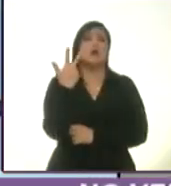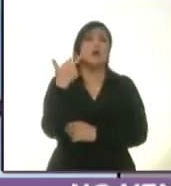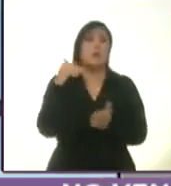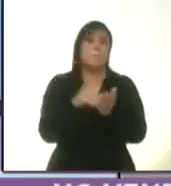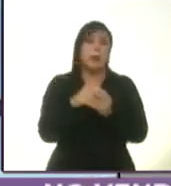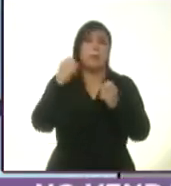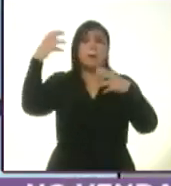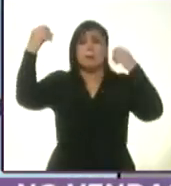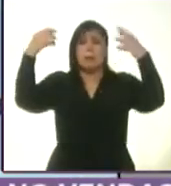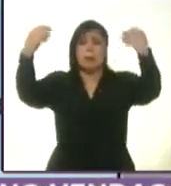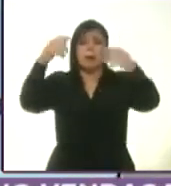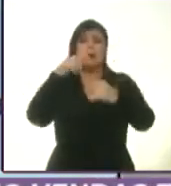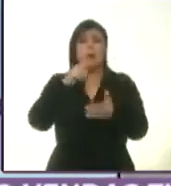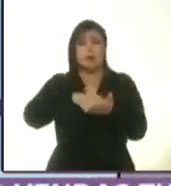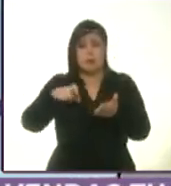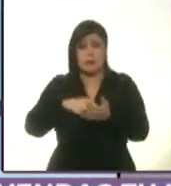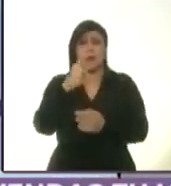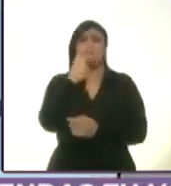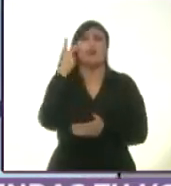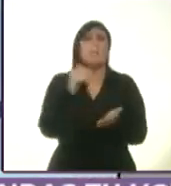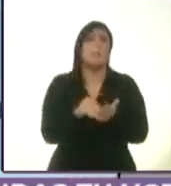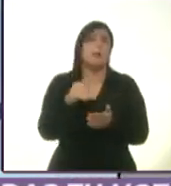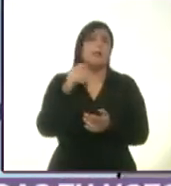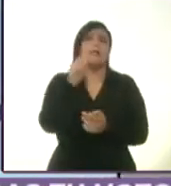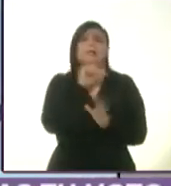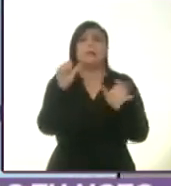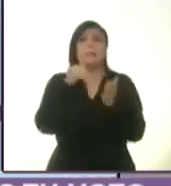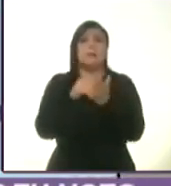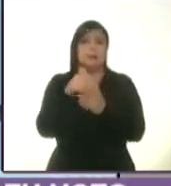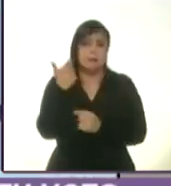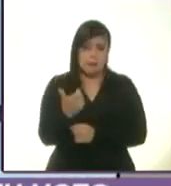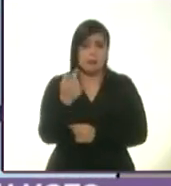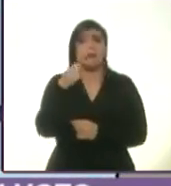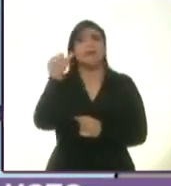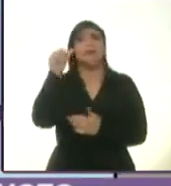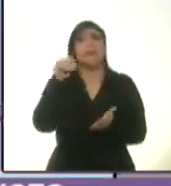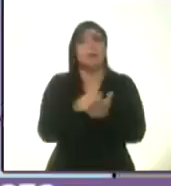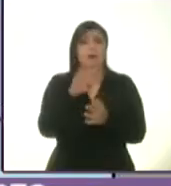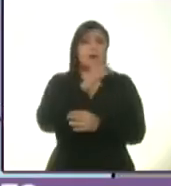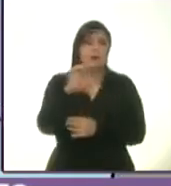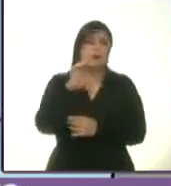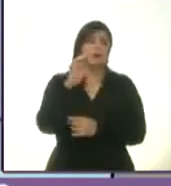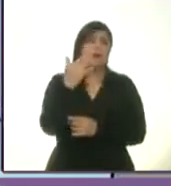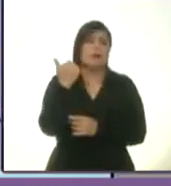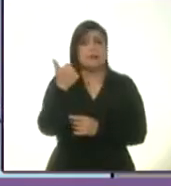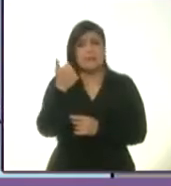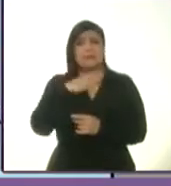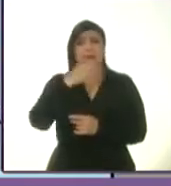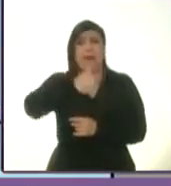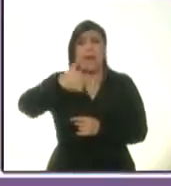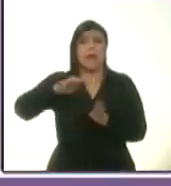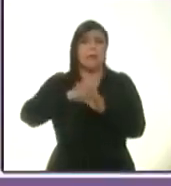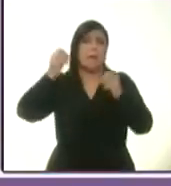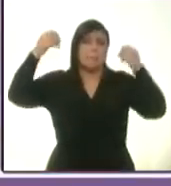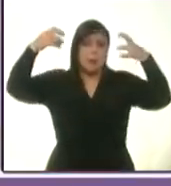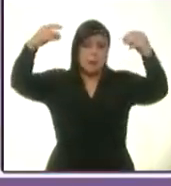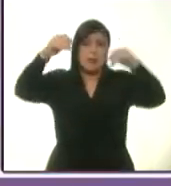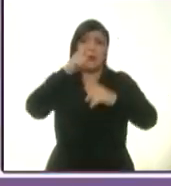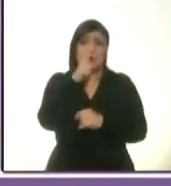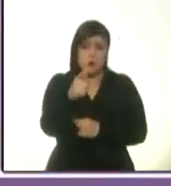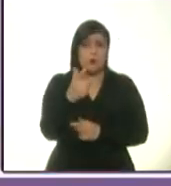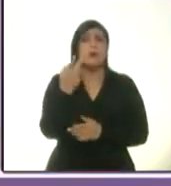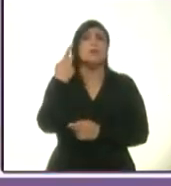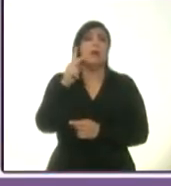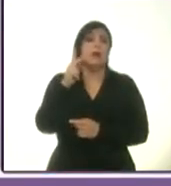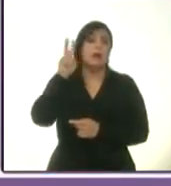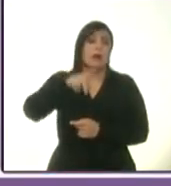compradas 2.600 millones de pesos 16 mil 456 pesos por lámpara el problema es que en el